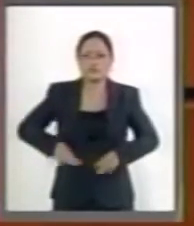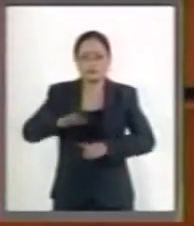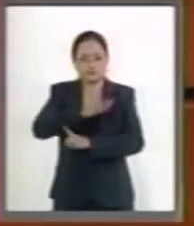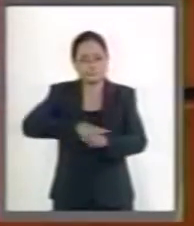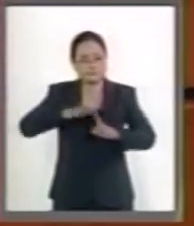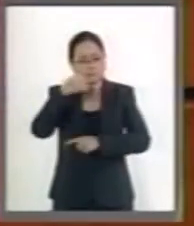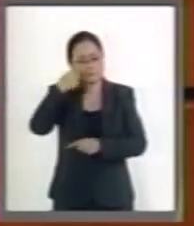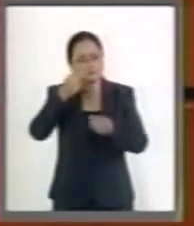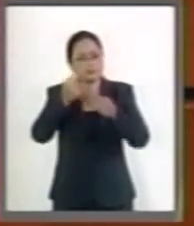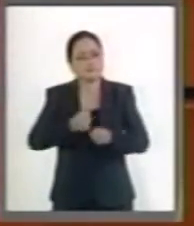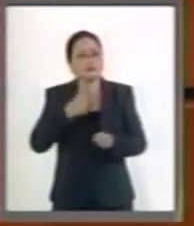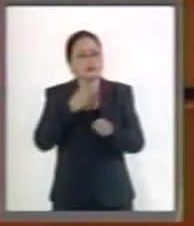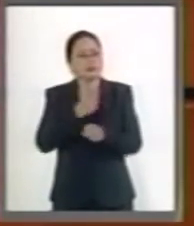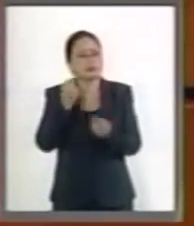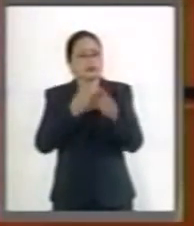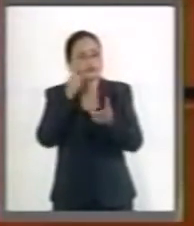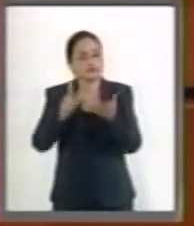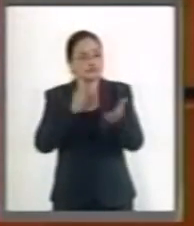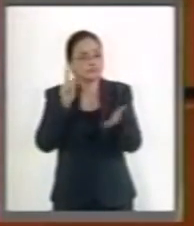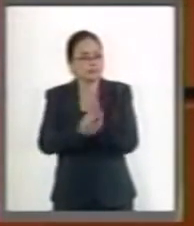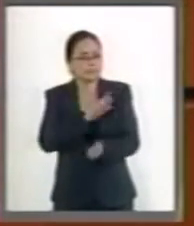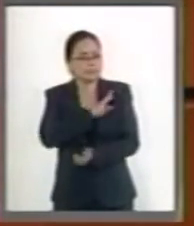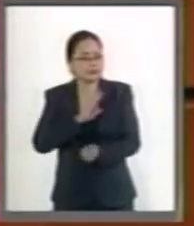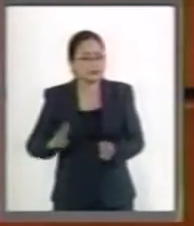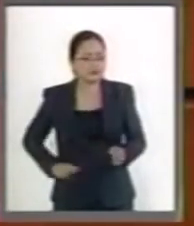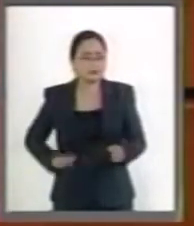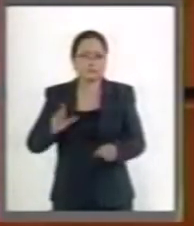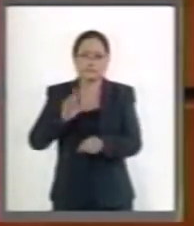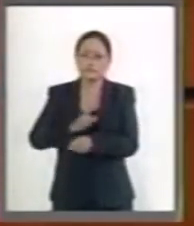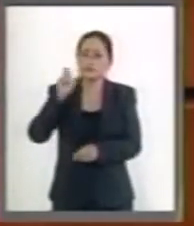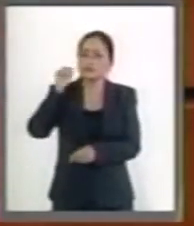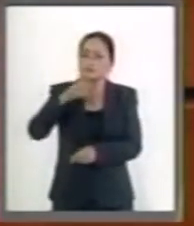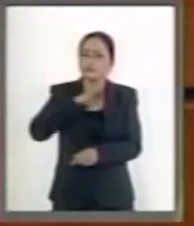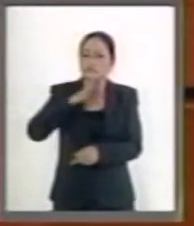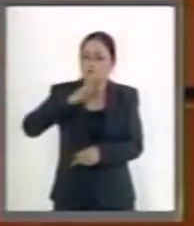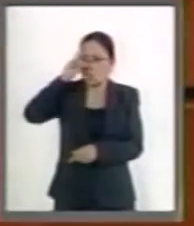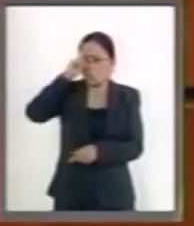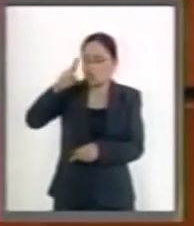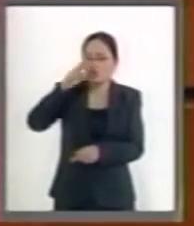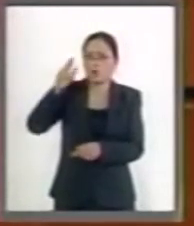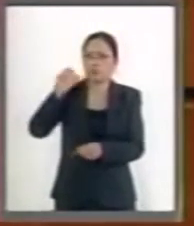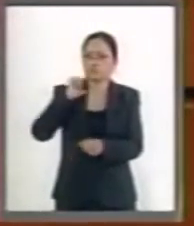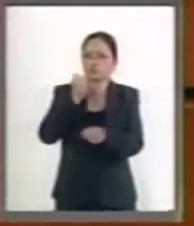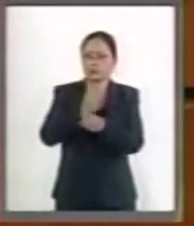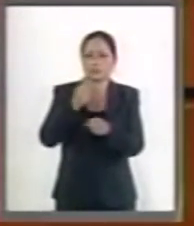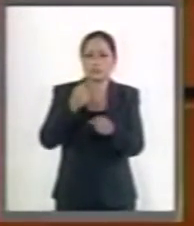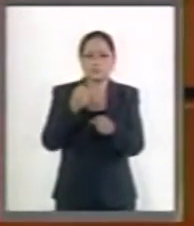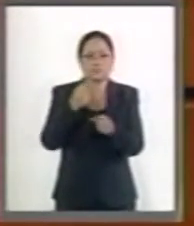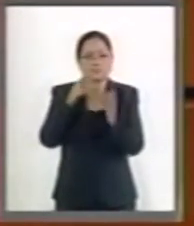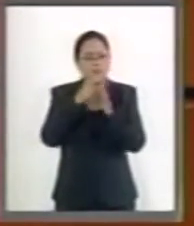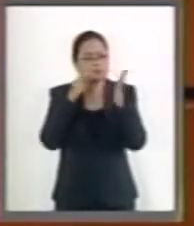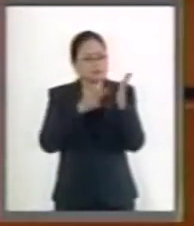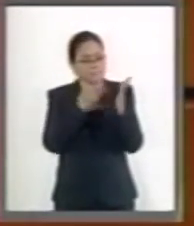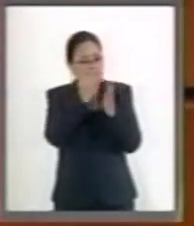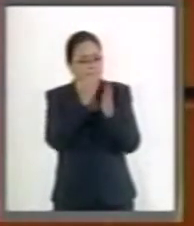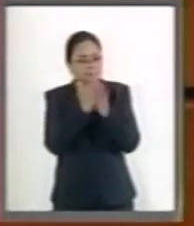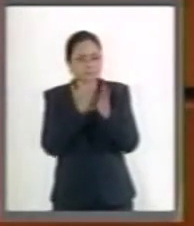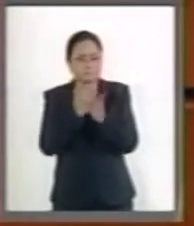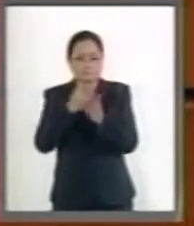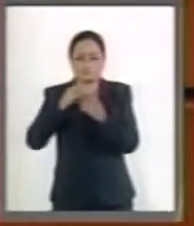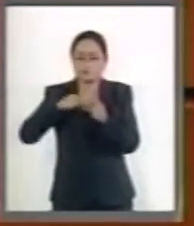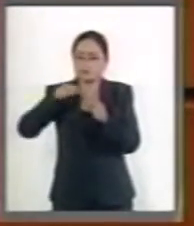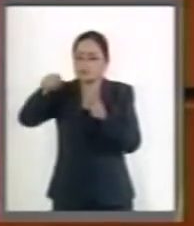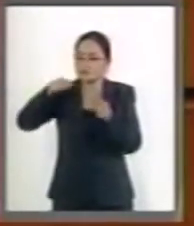seguridad. Algunas leyes municipales que prohíben la instalación a partir de cierta distancia